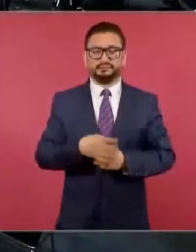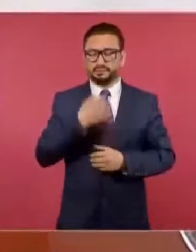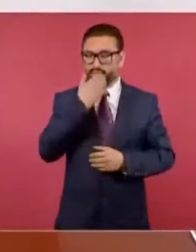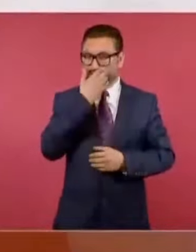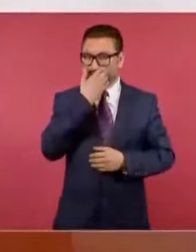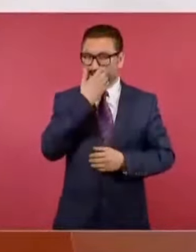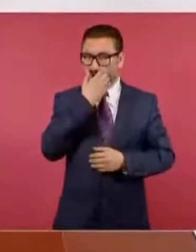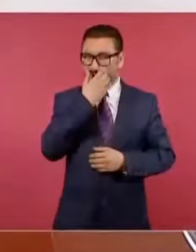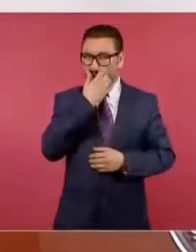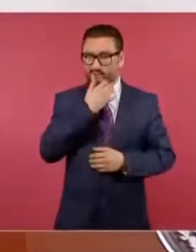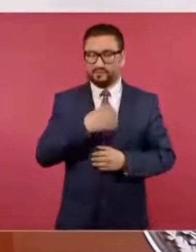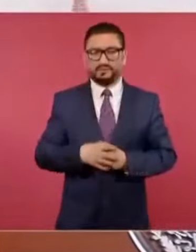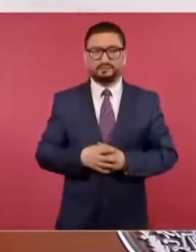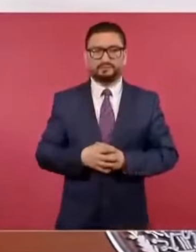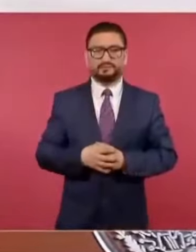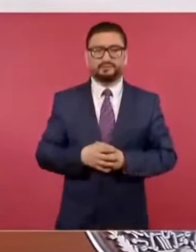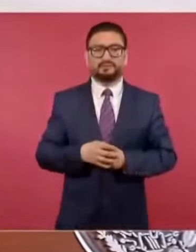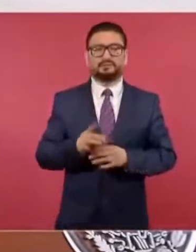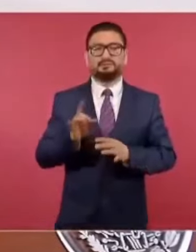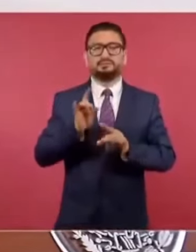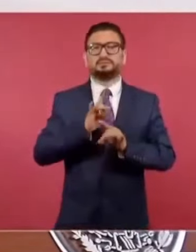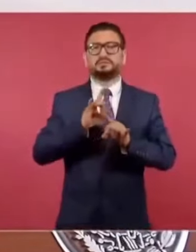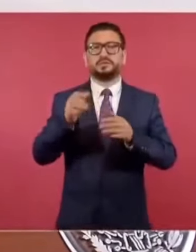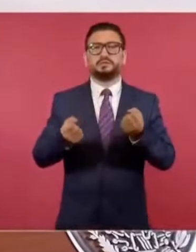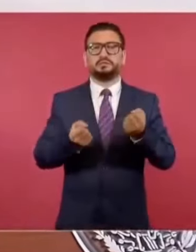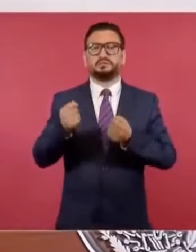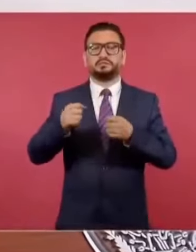se acercó un carro